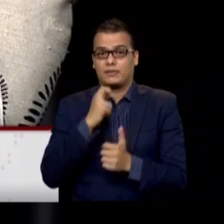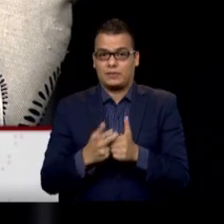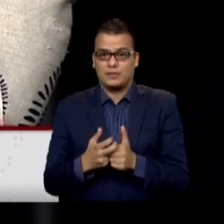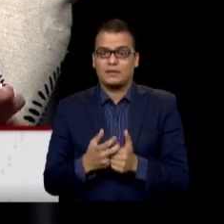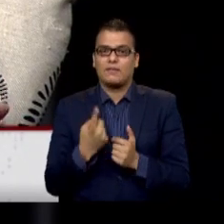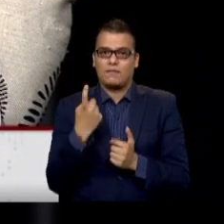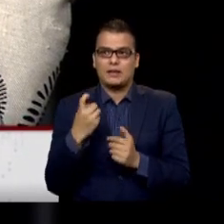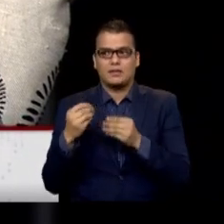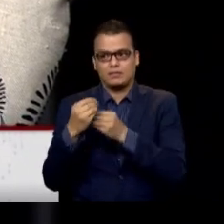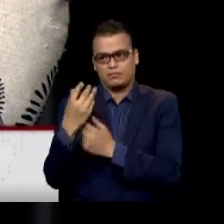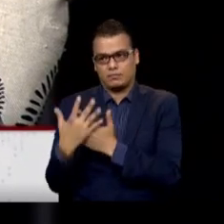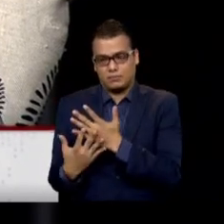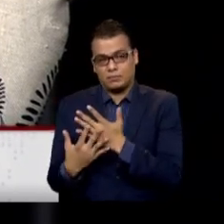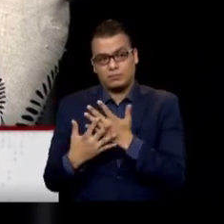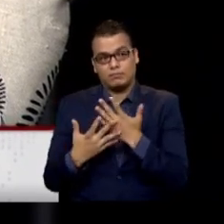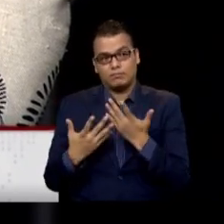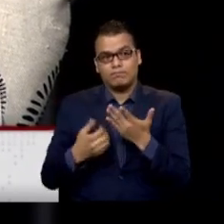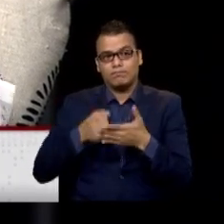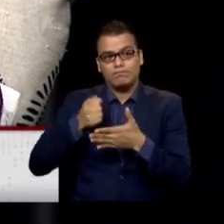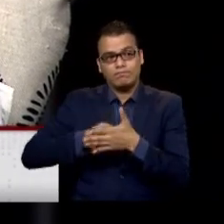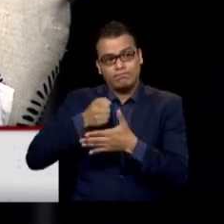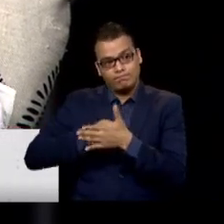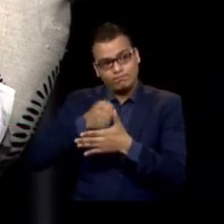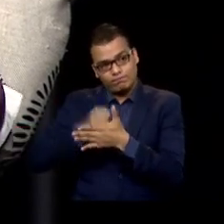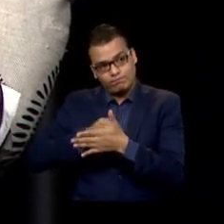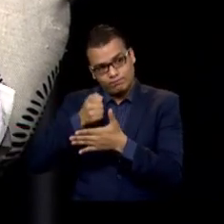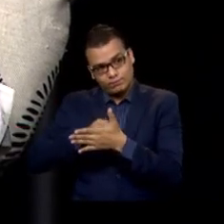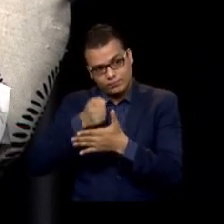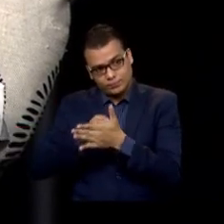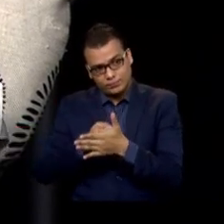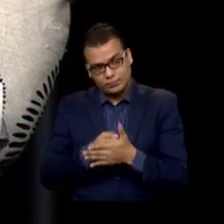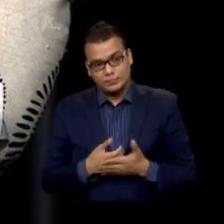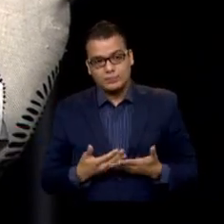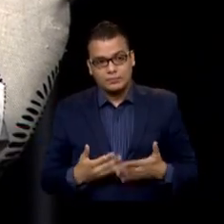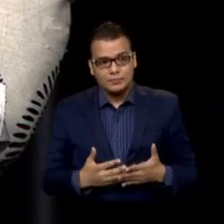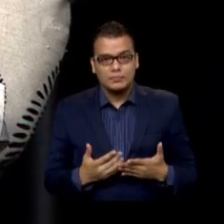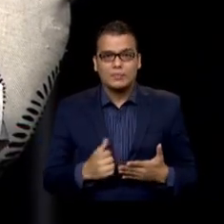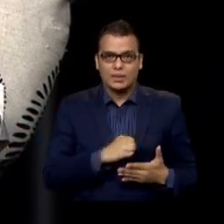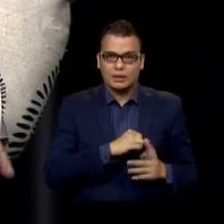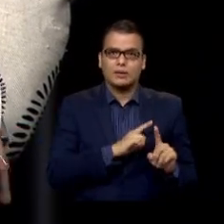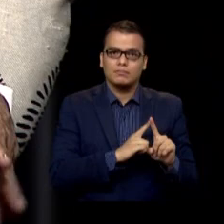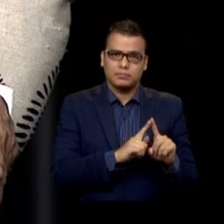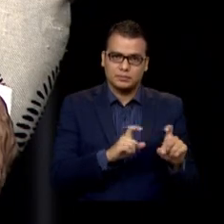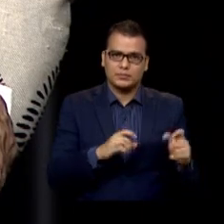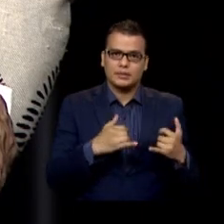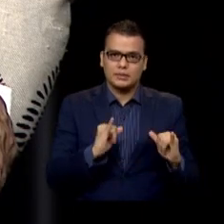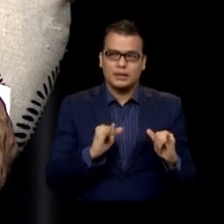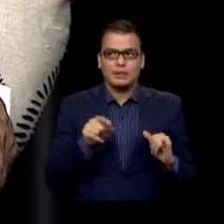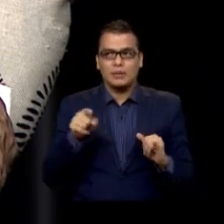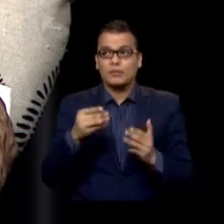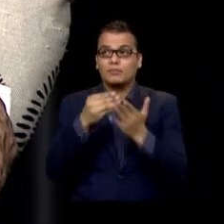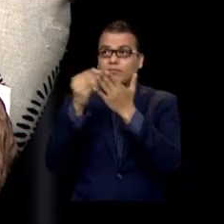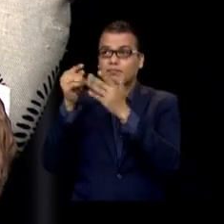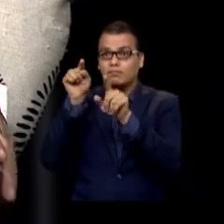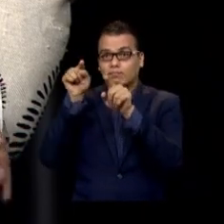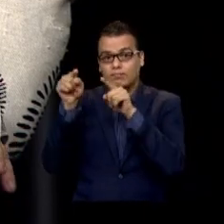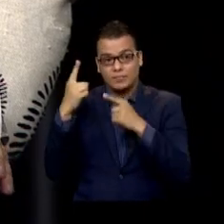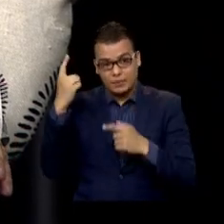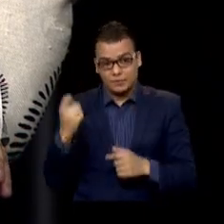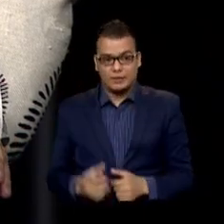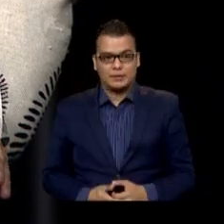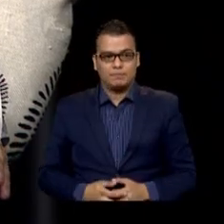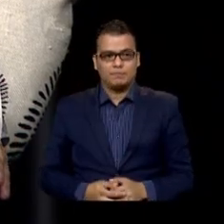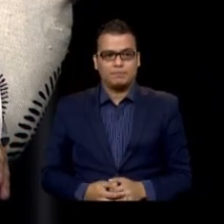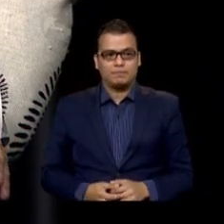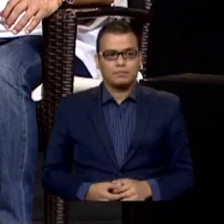los otros reactivos y estamos mirando, pues, usar rápidamente lo que nosotros teníamos mientras hacemos la compra de lo demás. Doctor Jorge Iván,